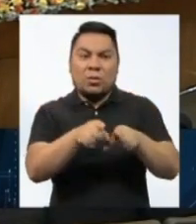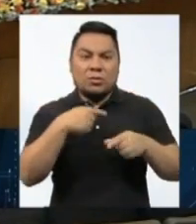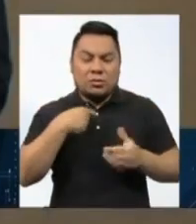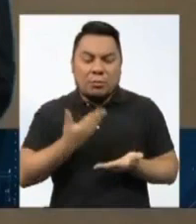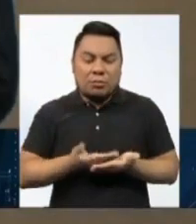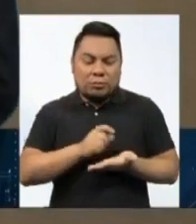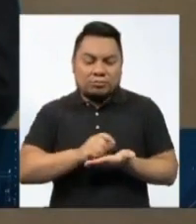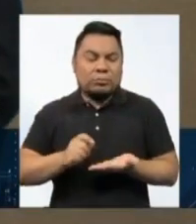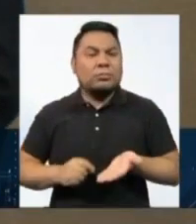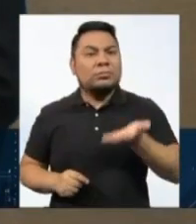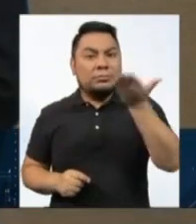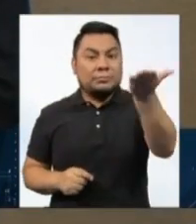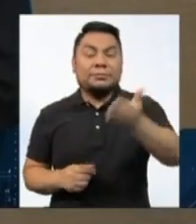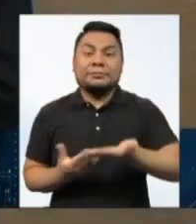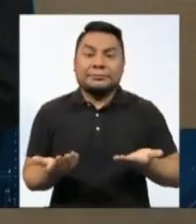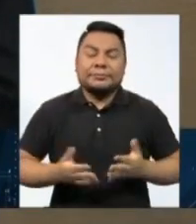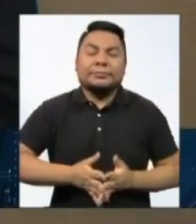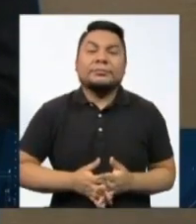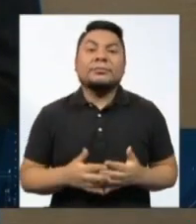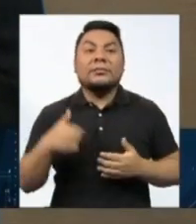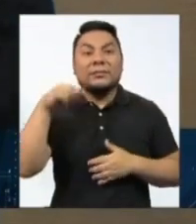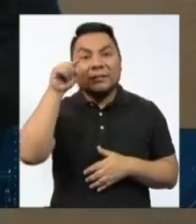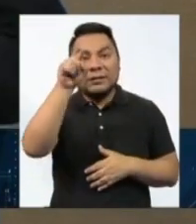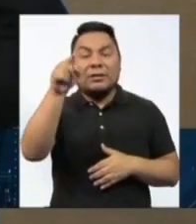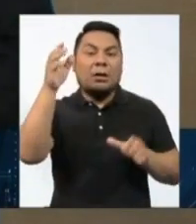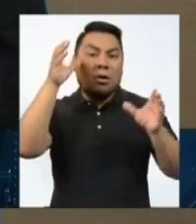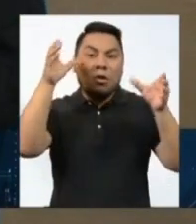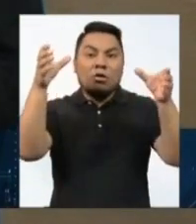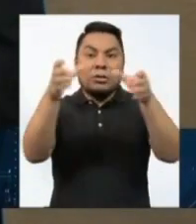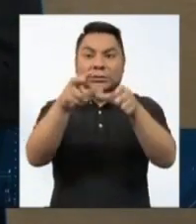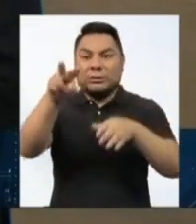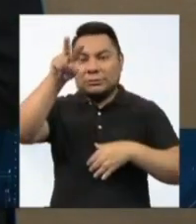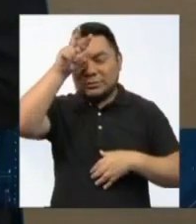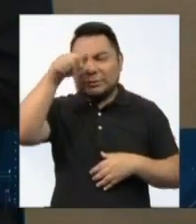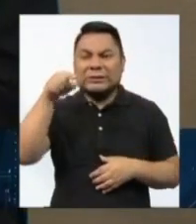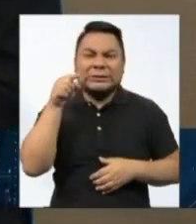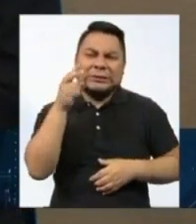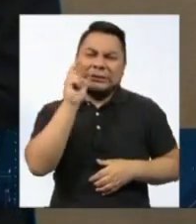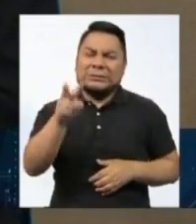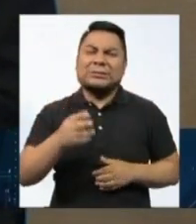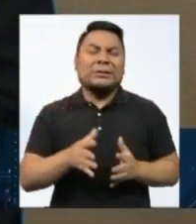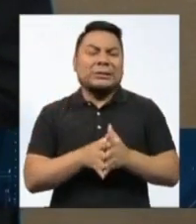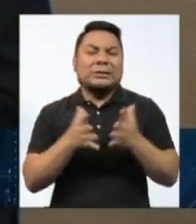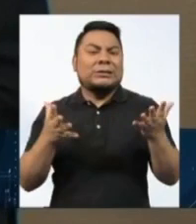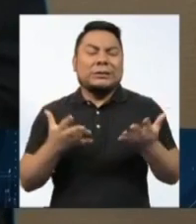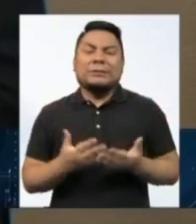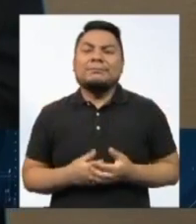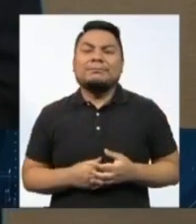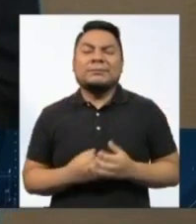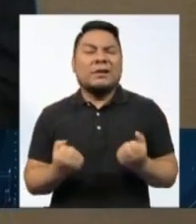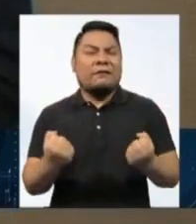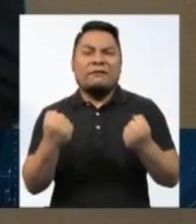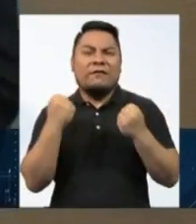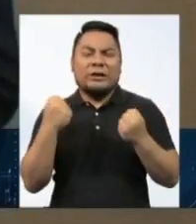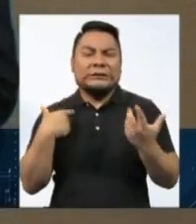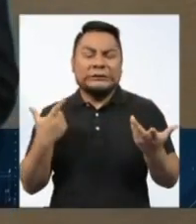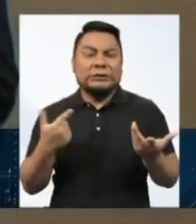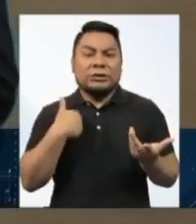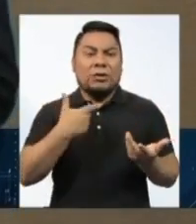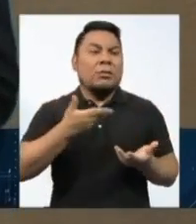República, en esta forma tan abrupta de asumir el